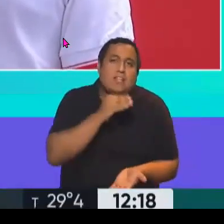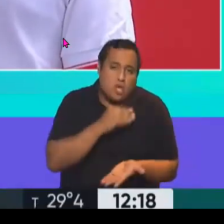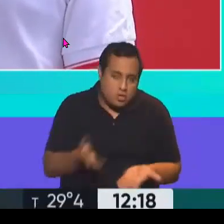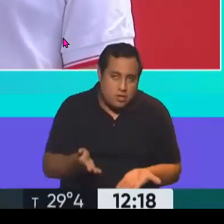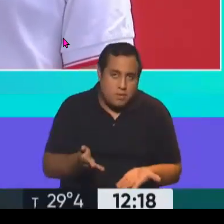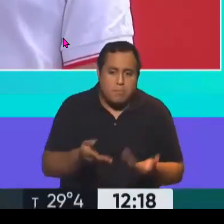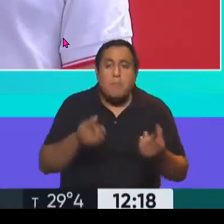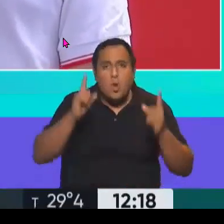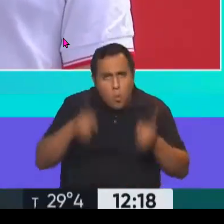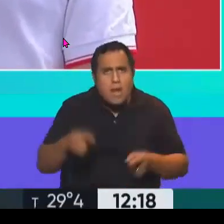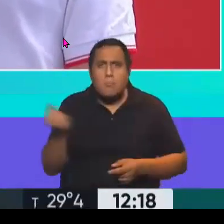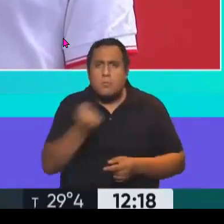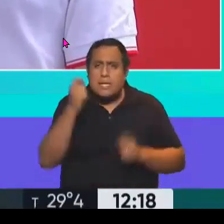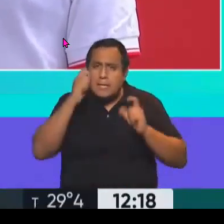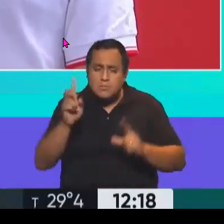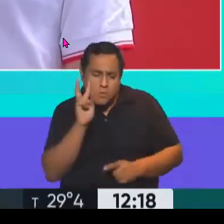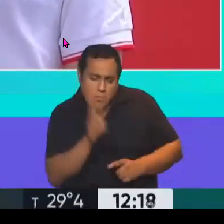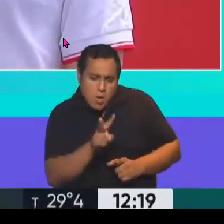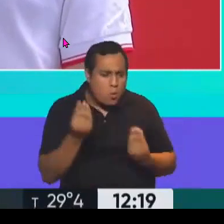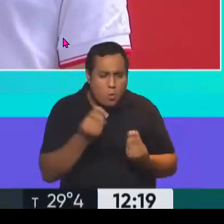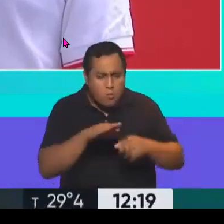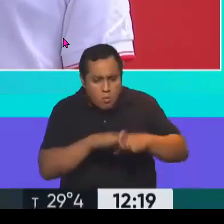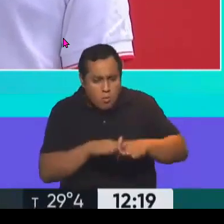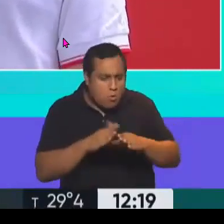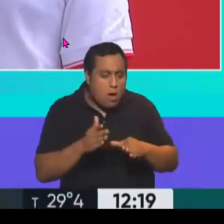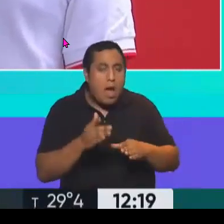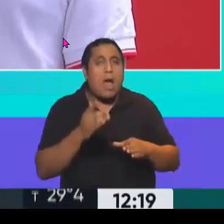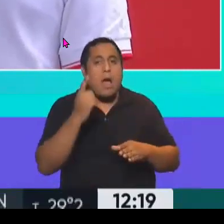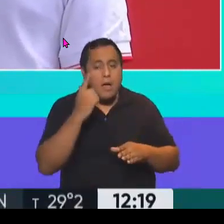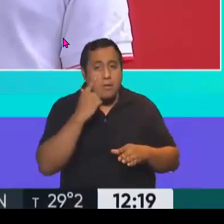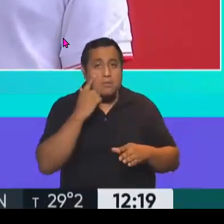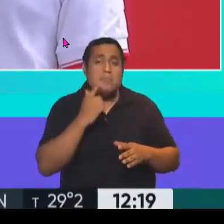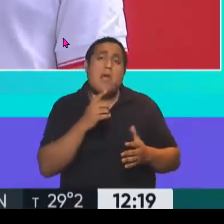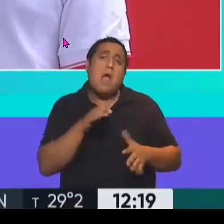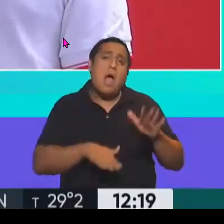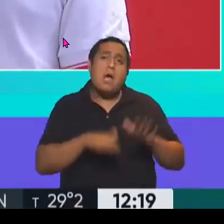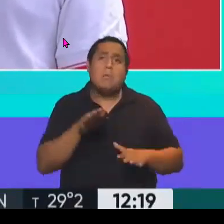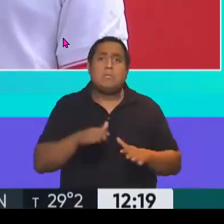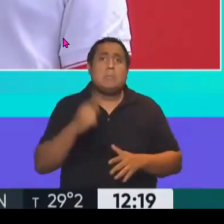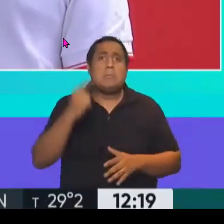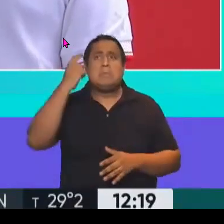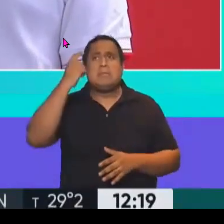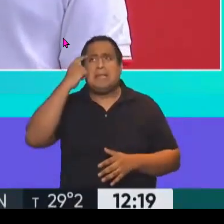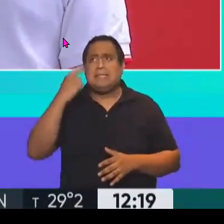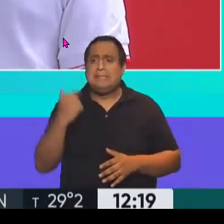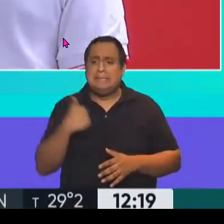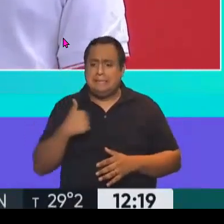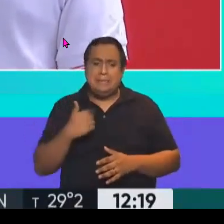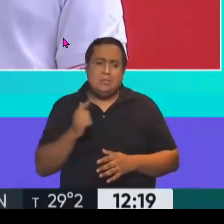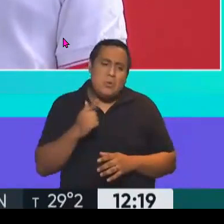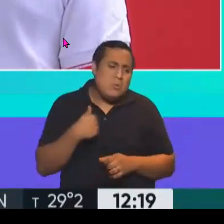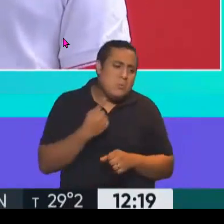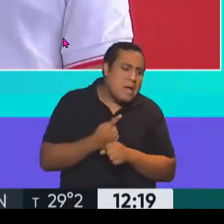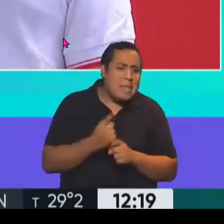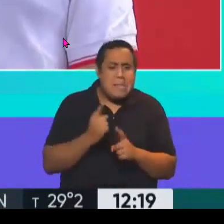que observar cómo se hace, prestar atención y saber que es necesario intervenir, aunque creamos que, bueno, podemos tener alguna dificultad.